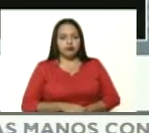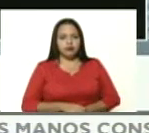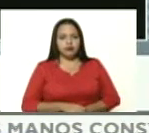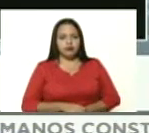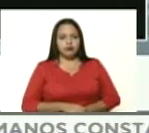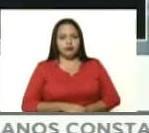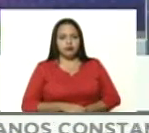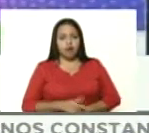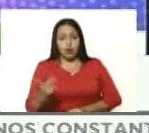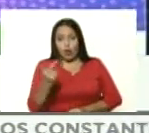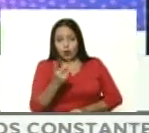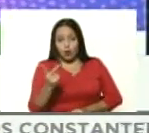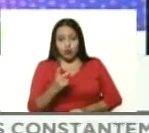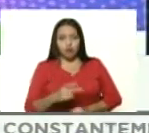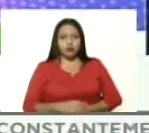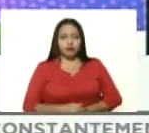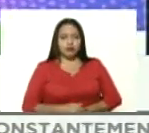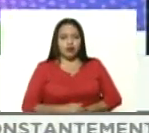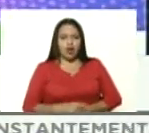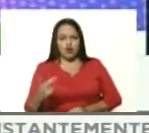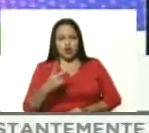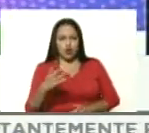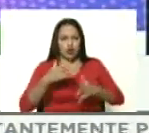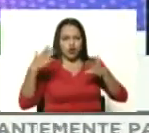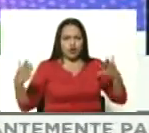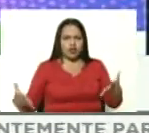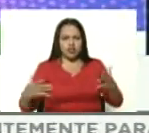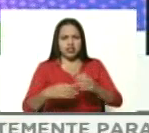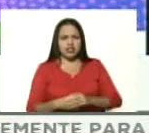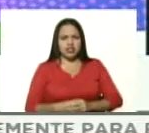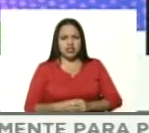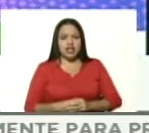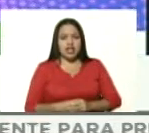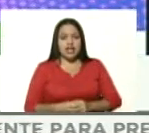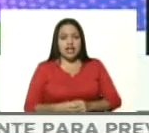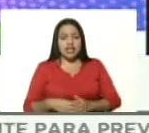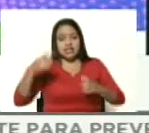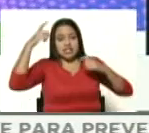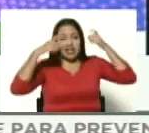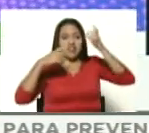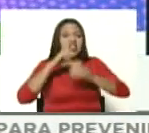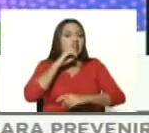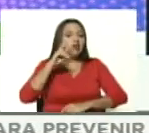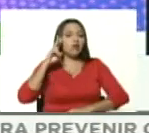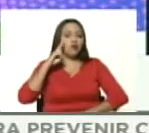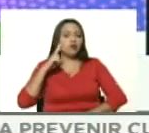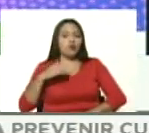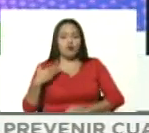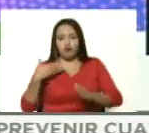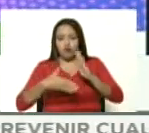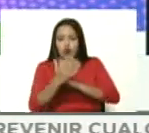Y los dos, esos dos gigantes, Chávez y Evo, fueron al frente